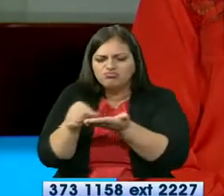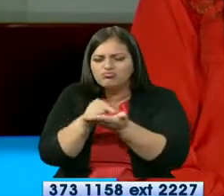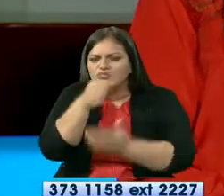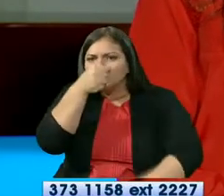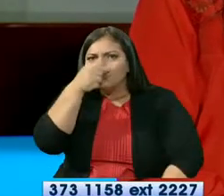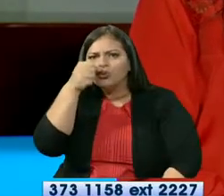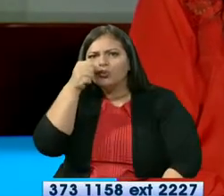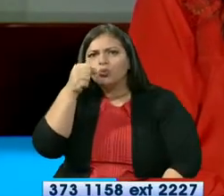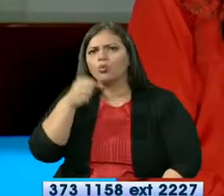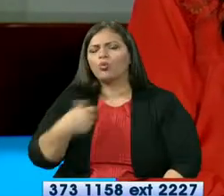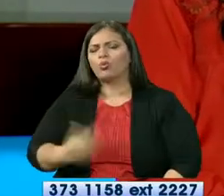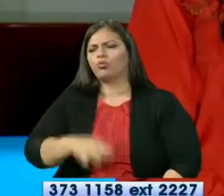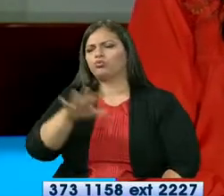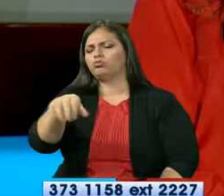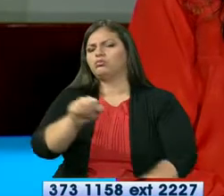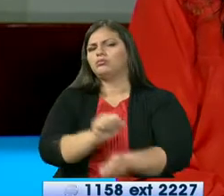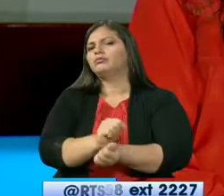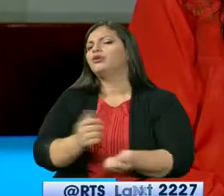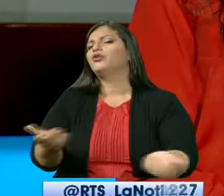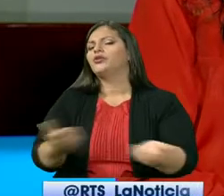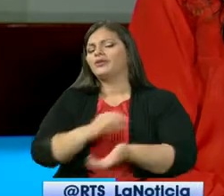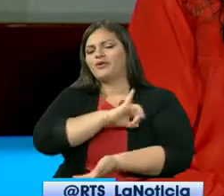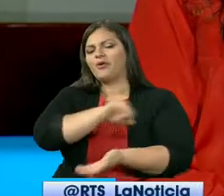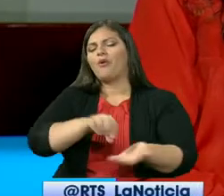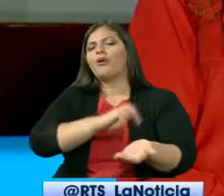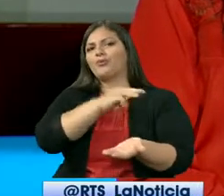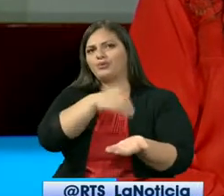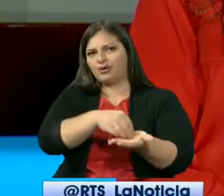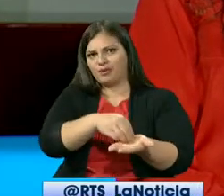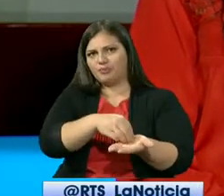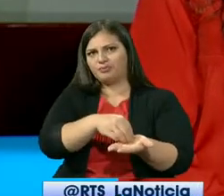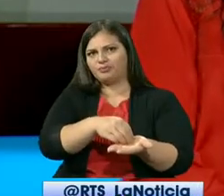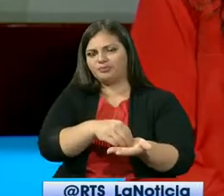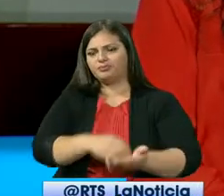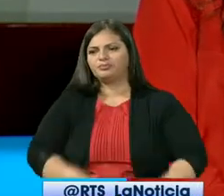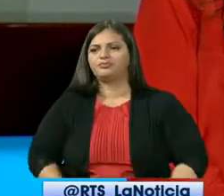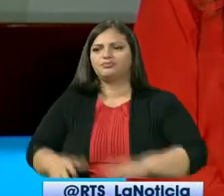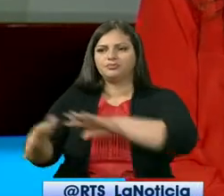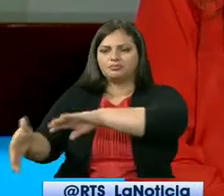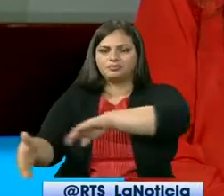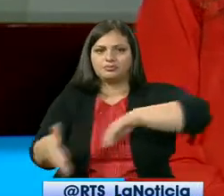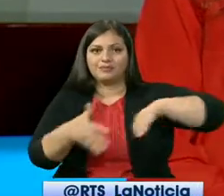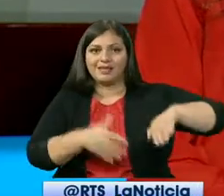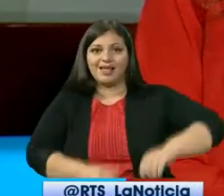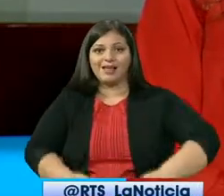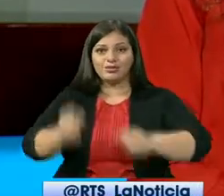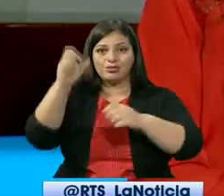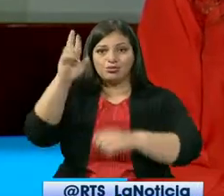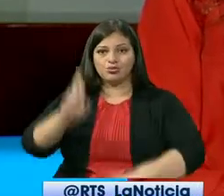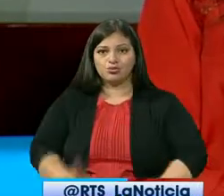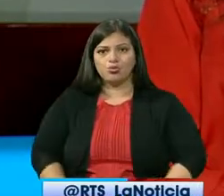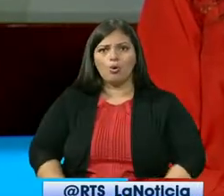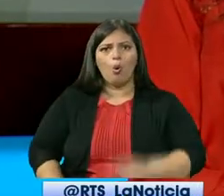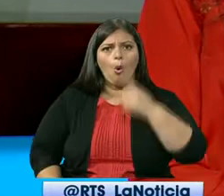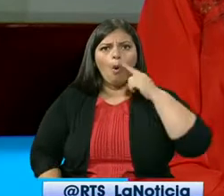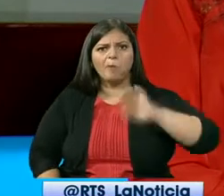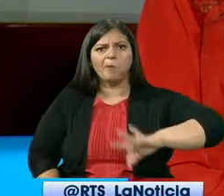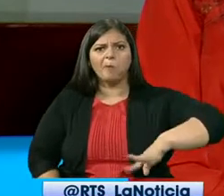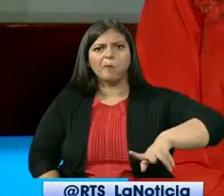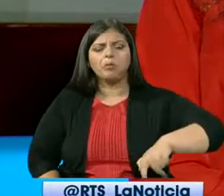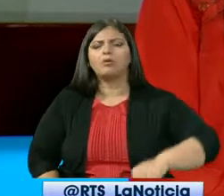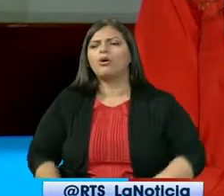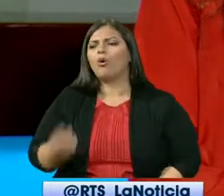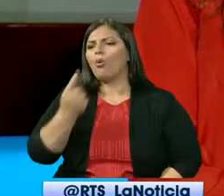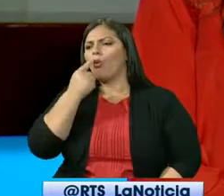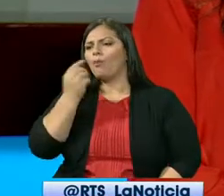Guayaquil. Mientras que en el sur de la urbe porteña, un delincuente le sustrajo el celular a un joven tras amedrentarlo con